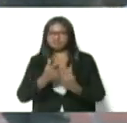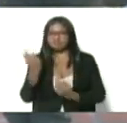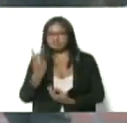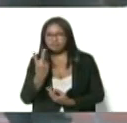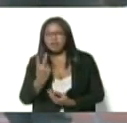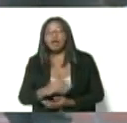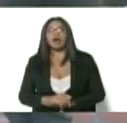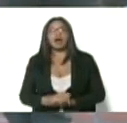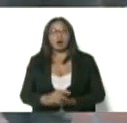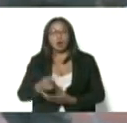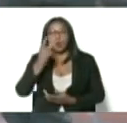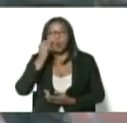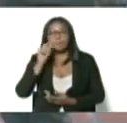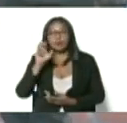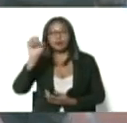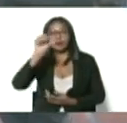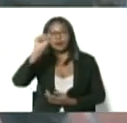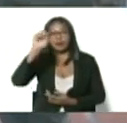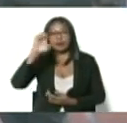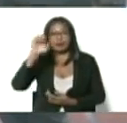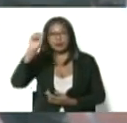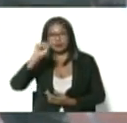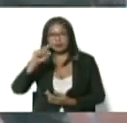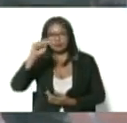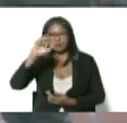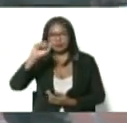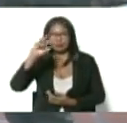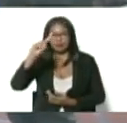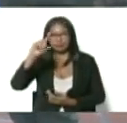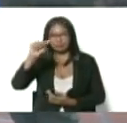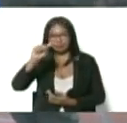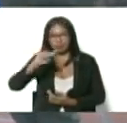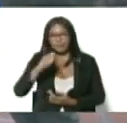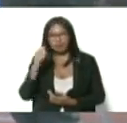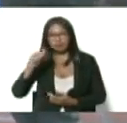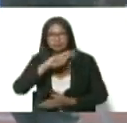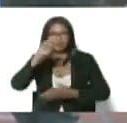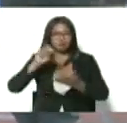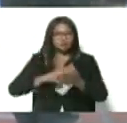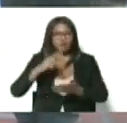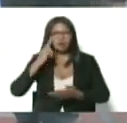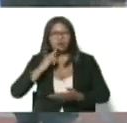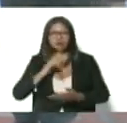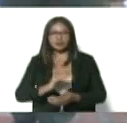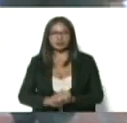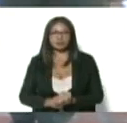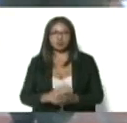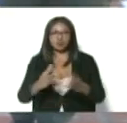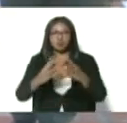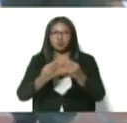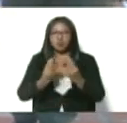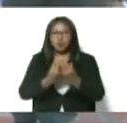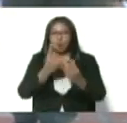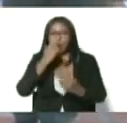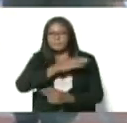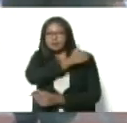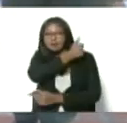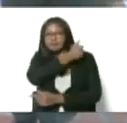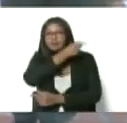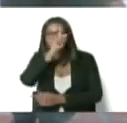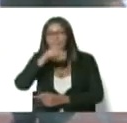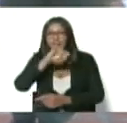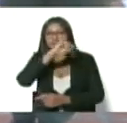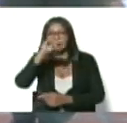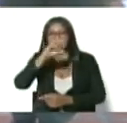general de división general estrada comandante general de la policía nacional bolivariana nuestro comisario general miguel domínguez